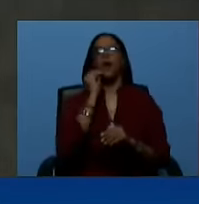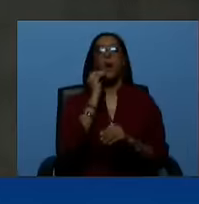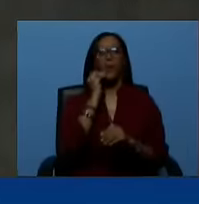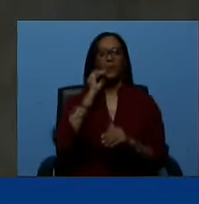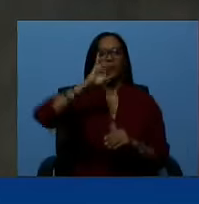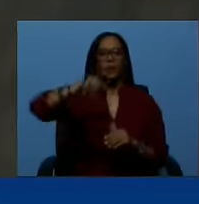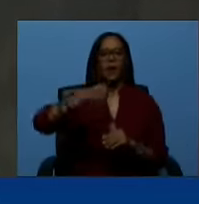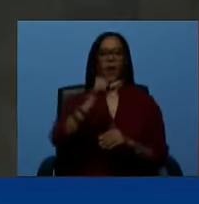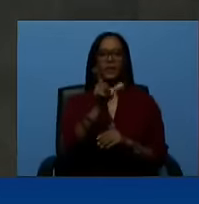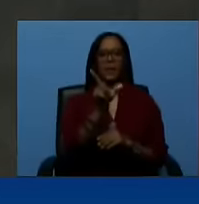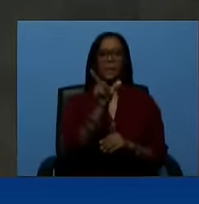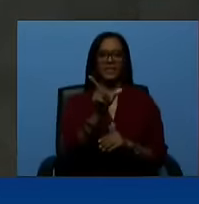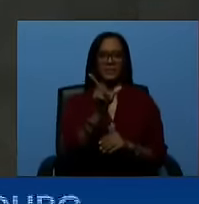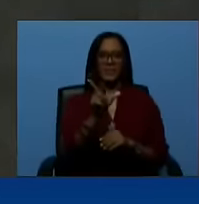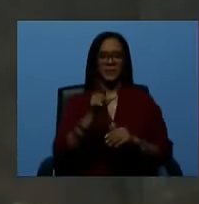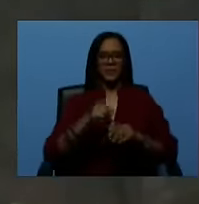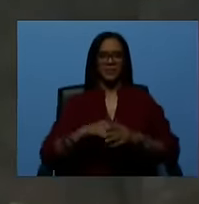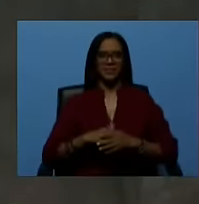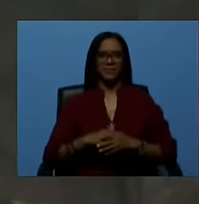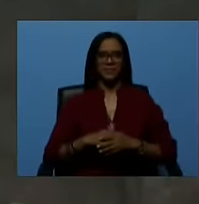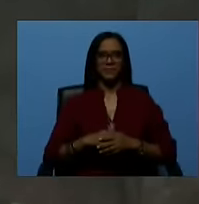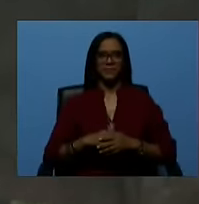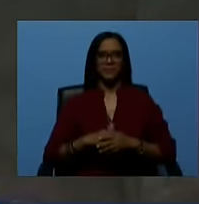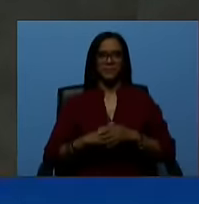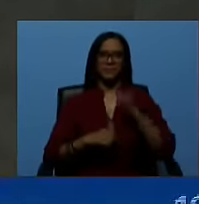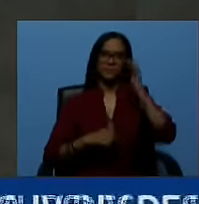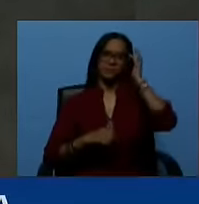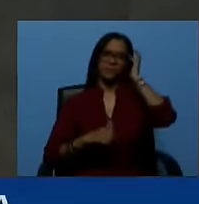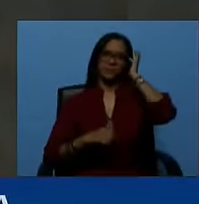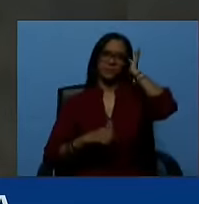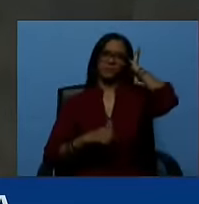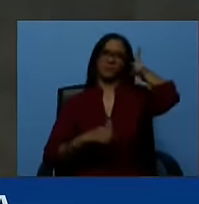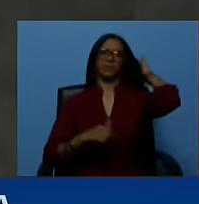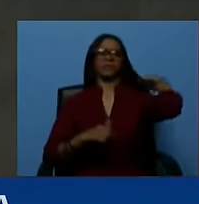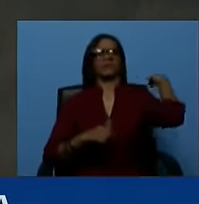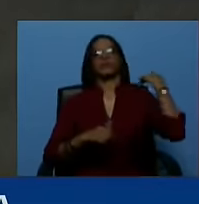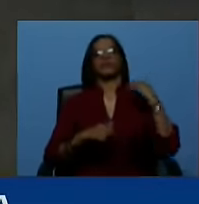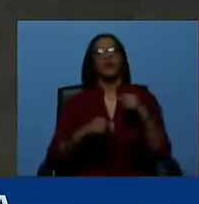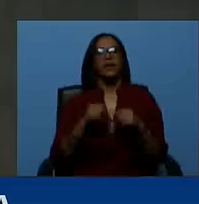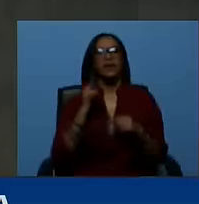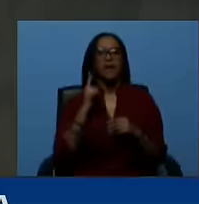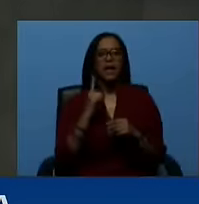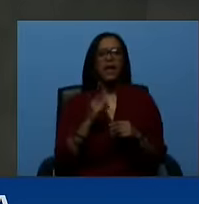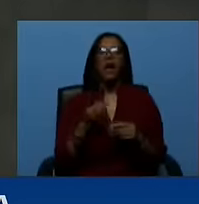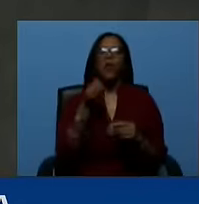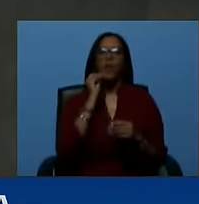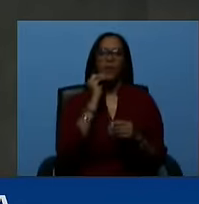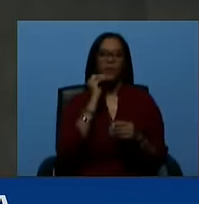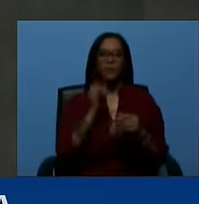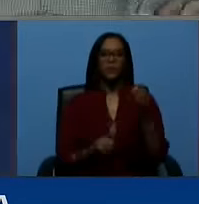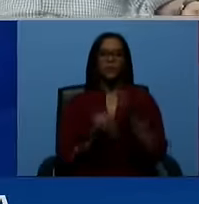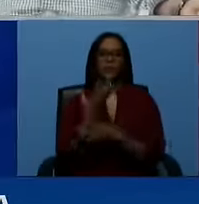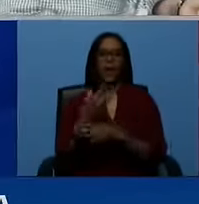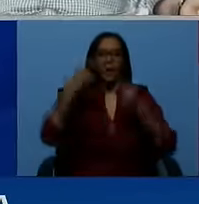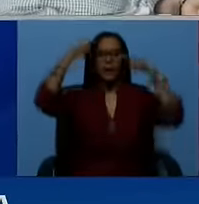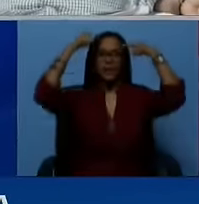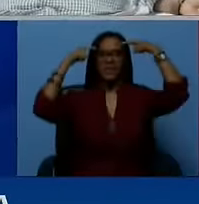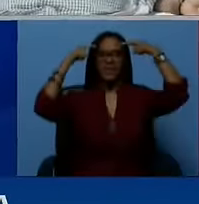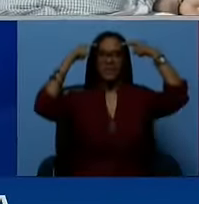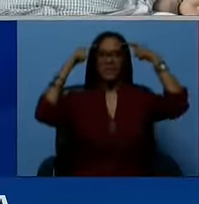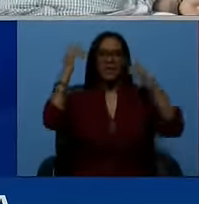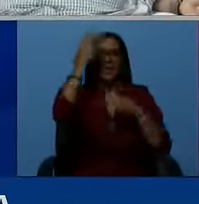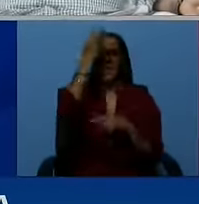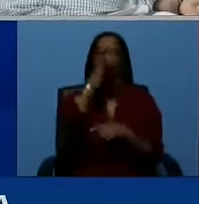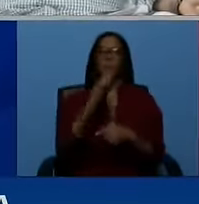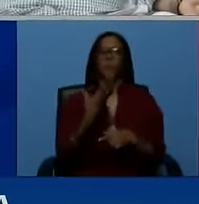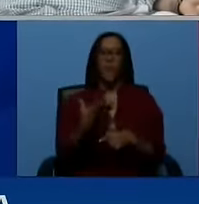Partido Socialista Unido de Venezuela, de la juventud fundada por Chávez. Hermosas las